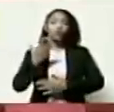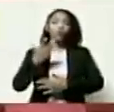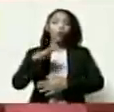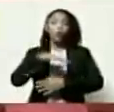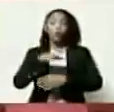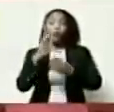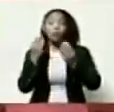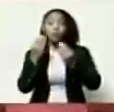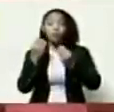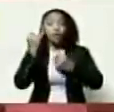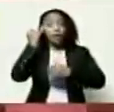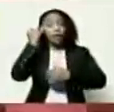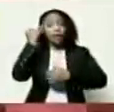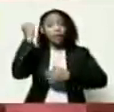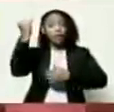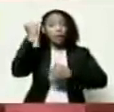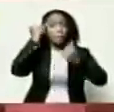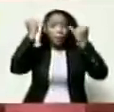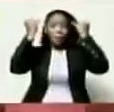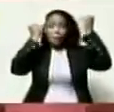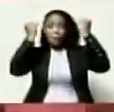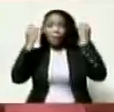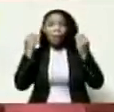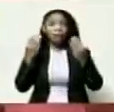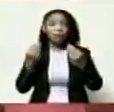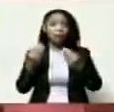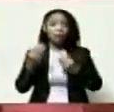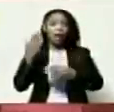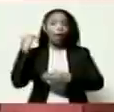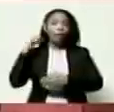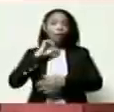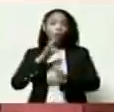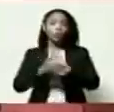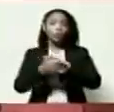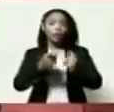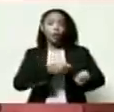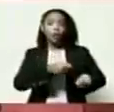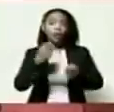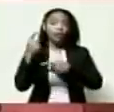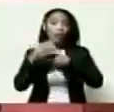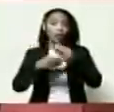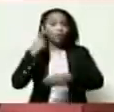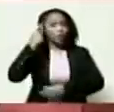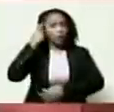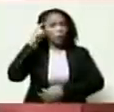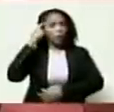había tantas ideas. Ese congreso fundacional que nos llevó, recuerden,